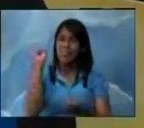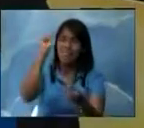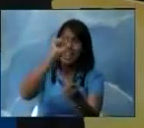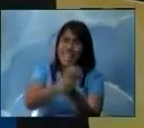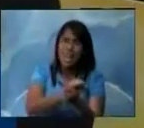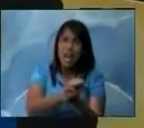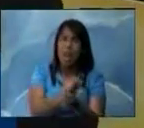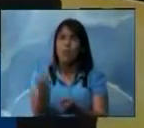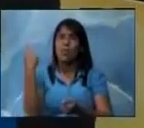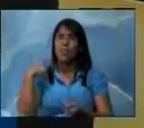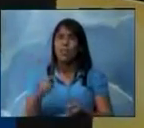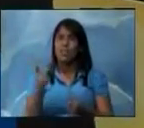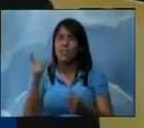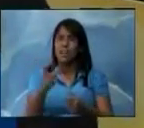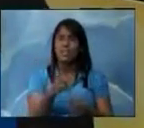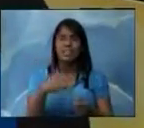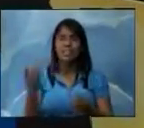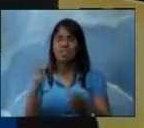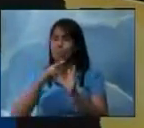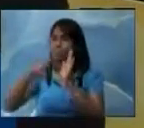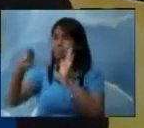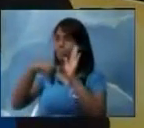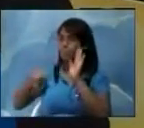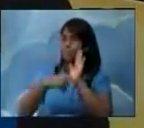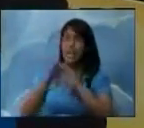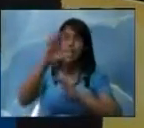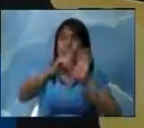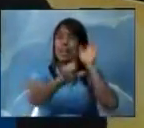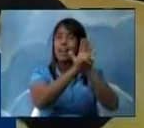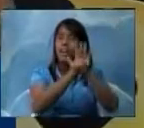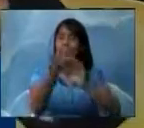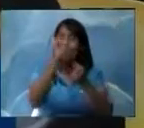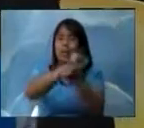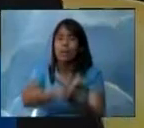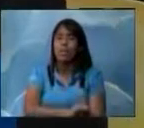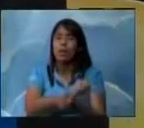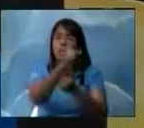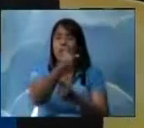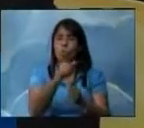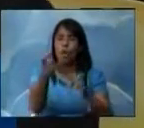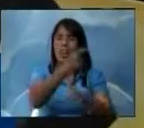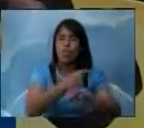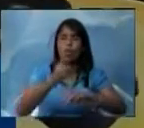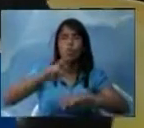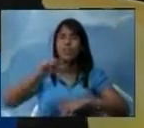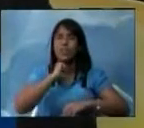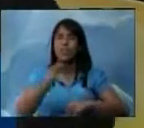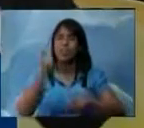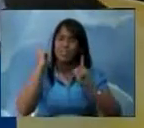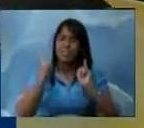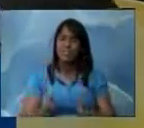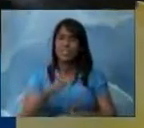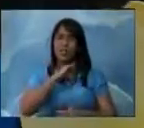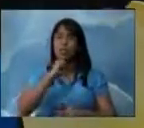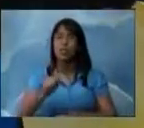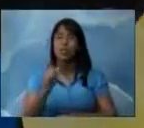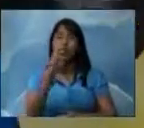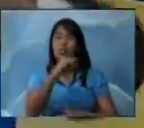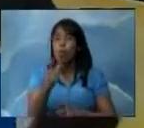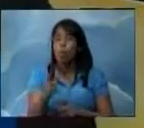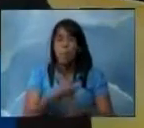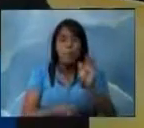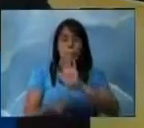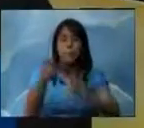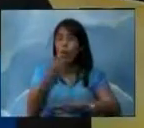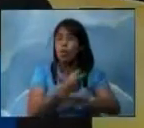esclavo, tenía una gente que lo mandaba, estaba en esclavitud, el gobierno era cruel, despiadado, no había más gobierno